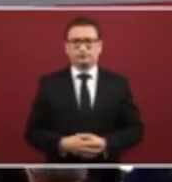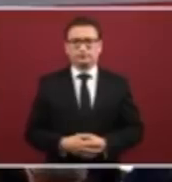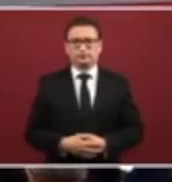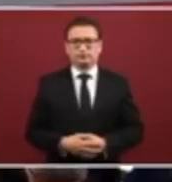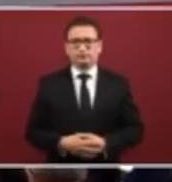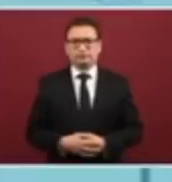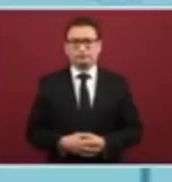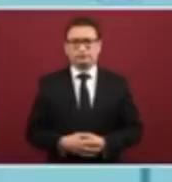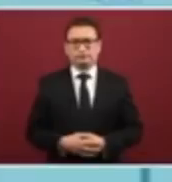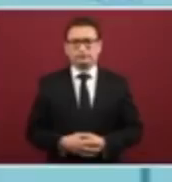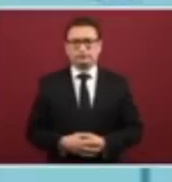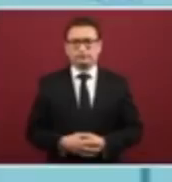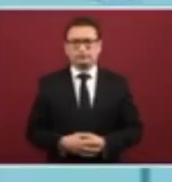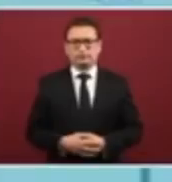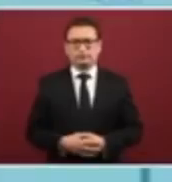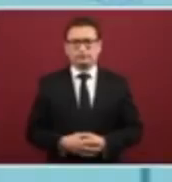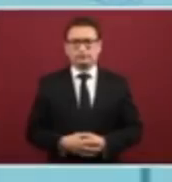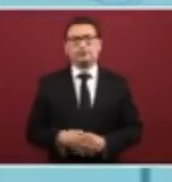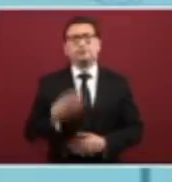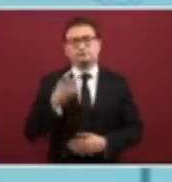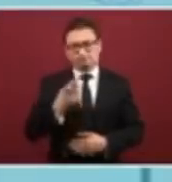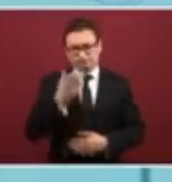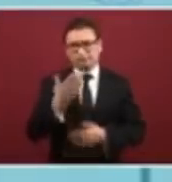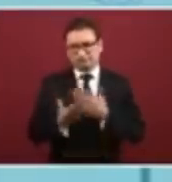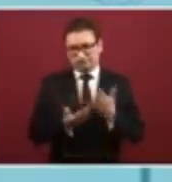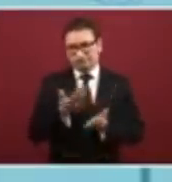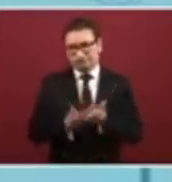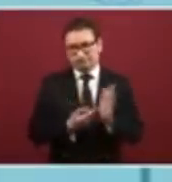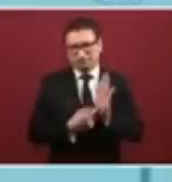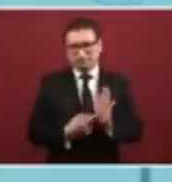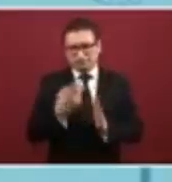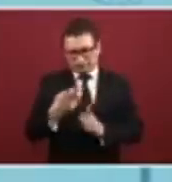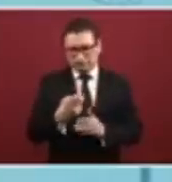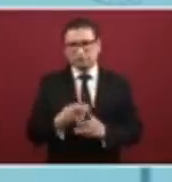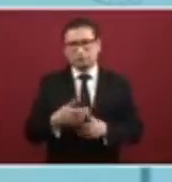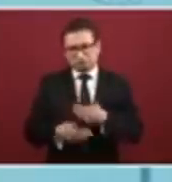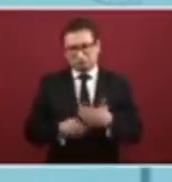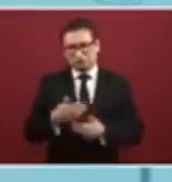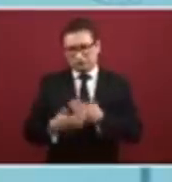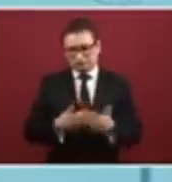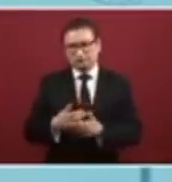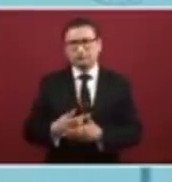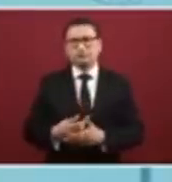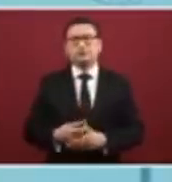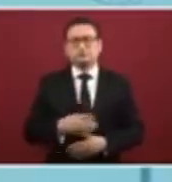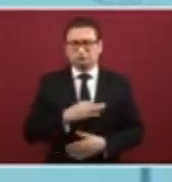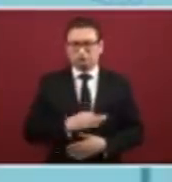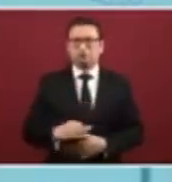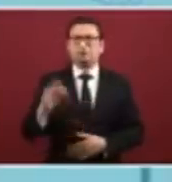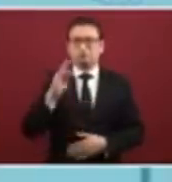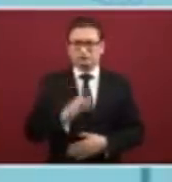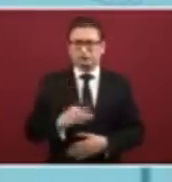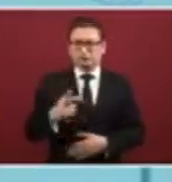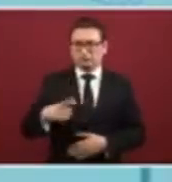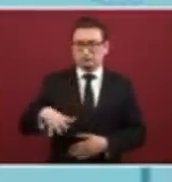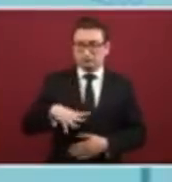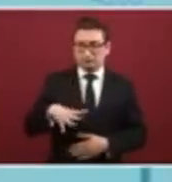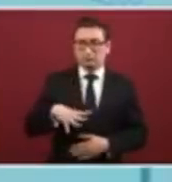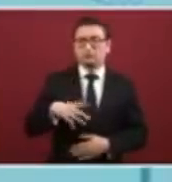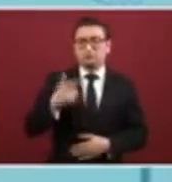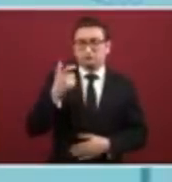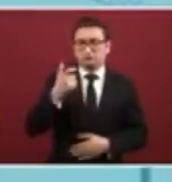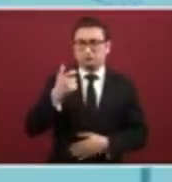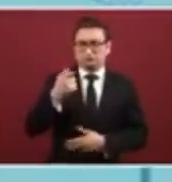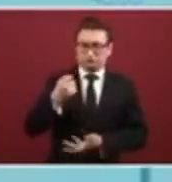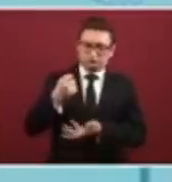Y ya estamos, pues por eso se planteó, pero tenemos resuelto lo del presupuesto para este